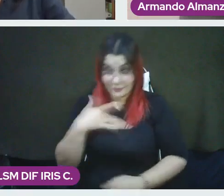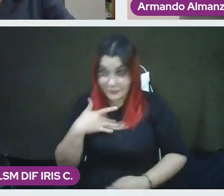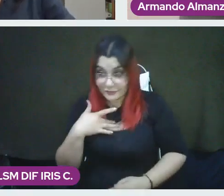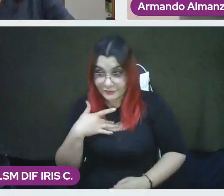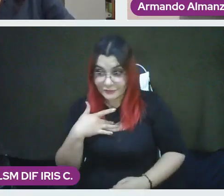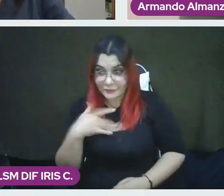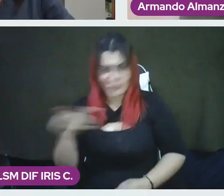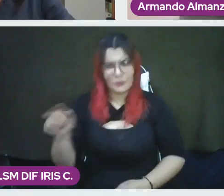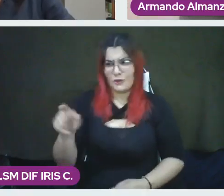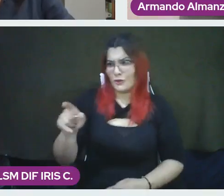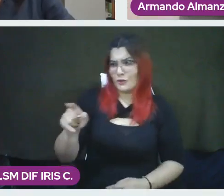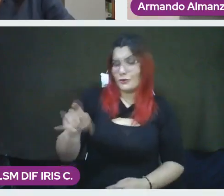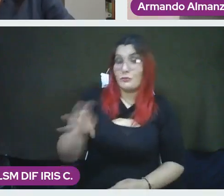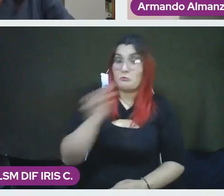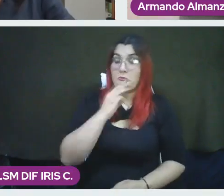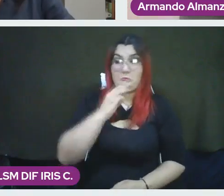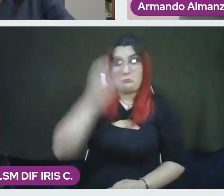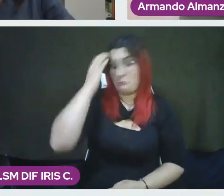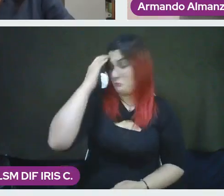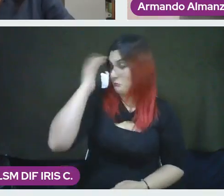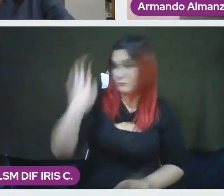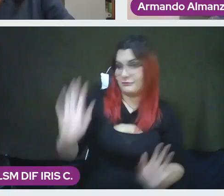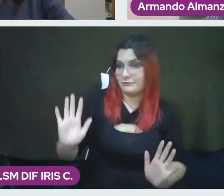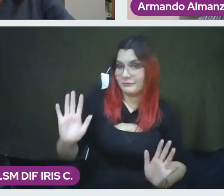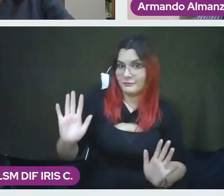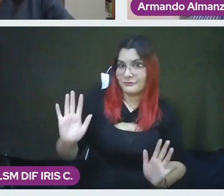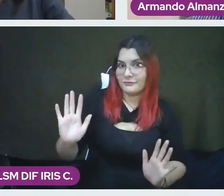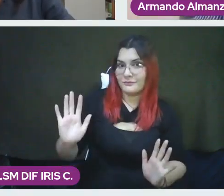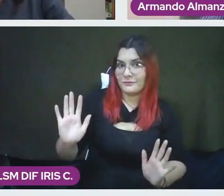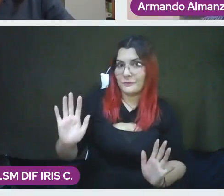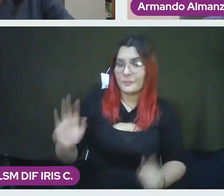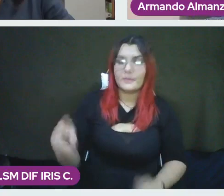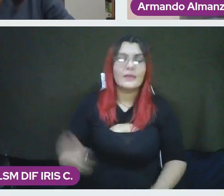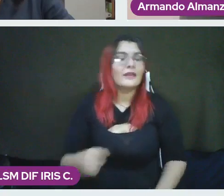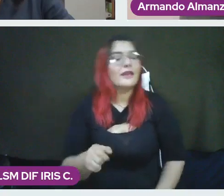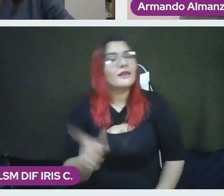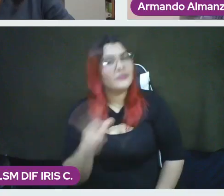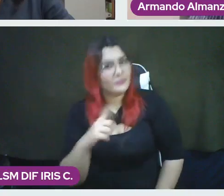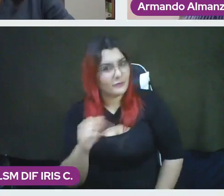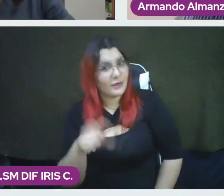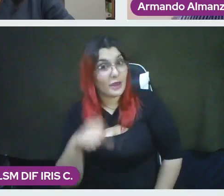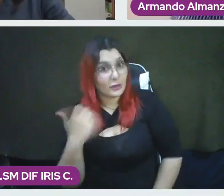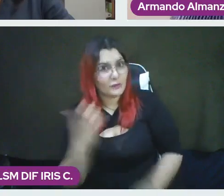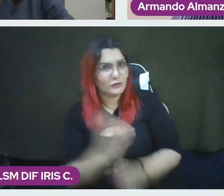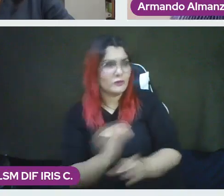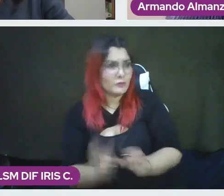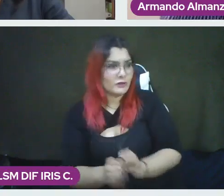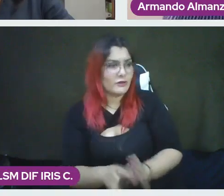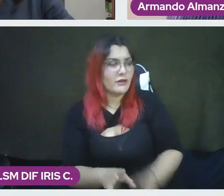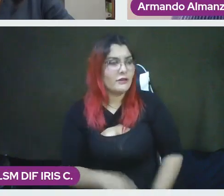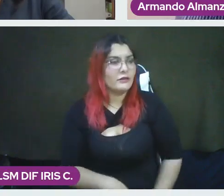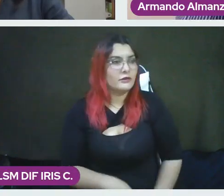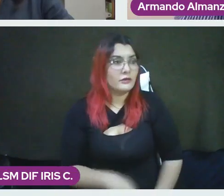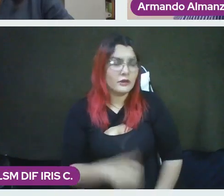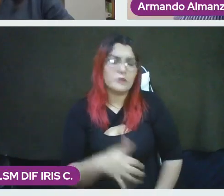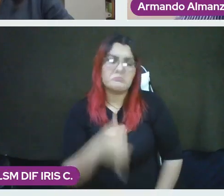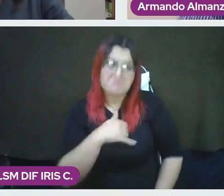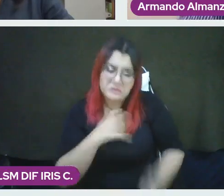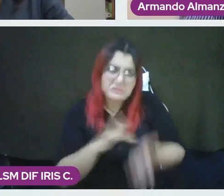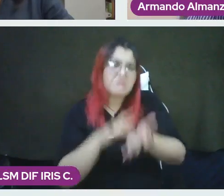Y la otra se quedó así como que, wow. Entonces el siguiente dijo, bueno, la verdad es que estoy contigo, ¿eh? De verdad estoy